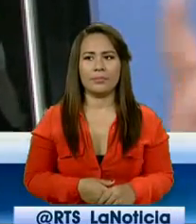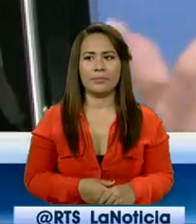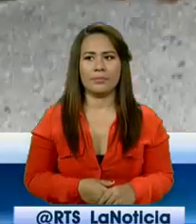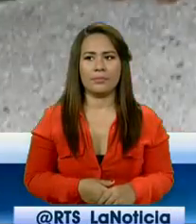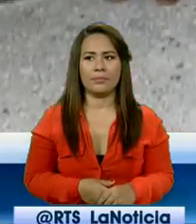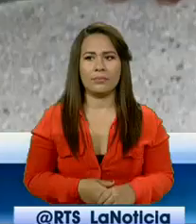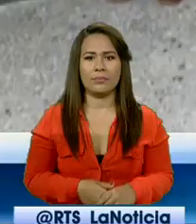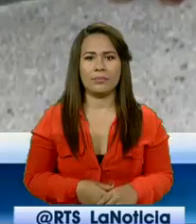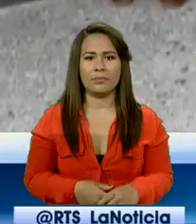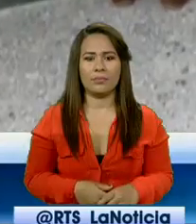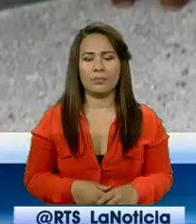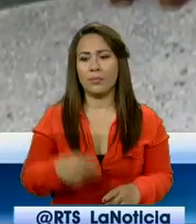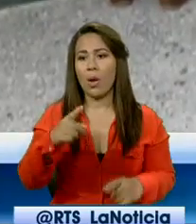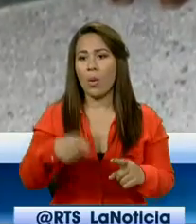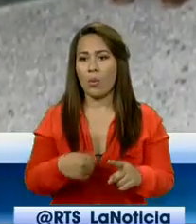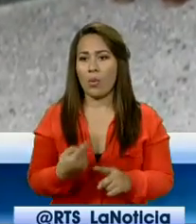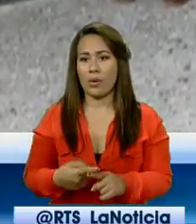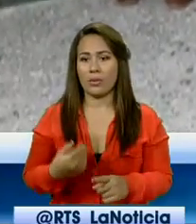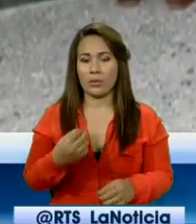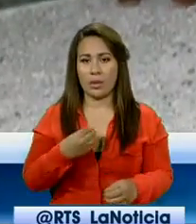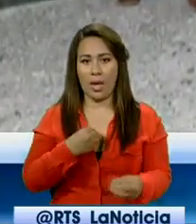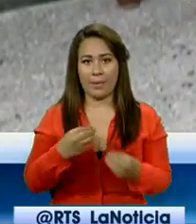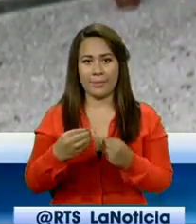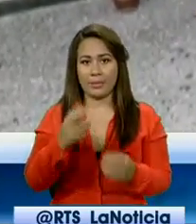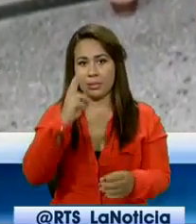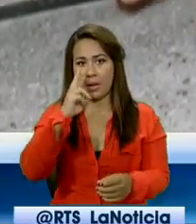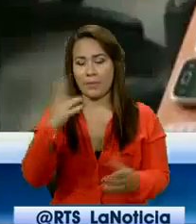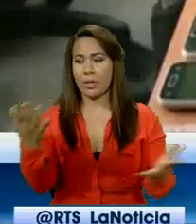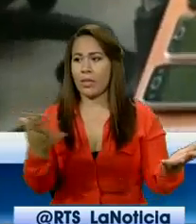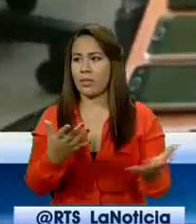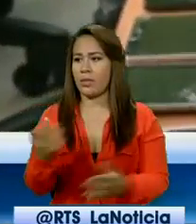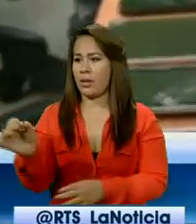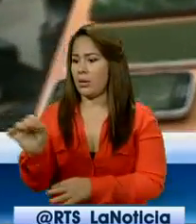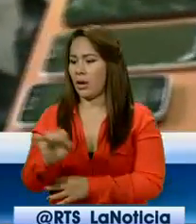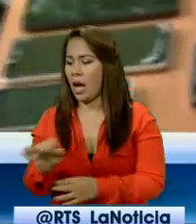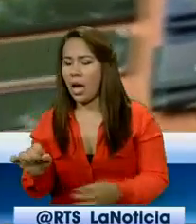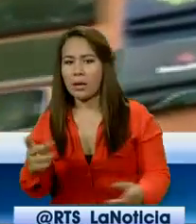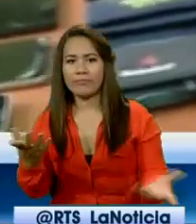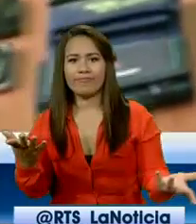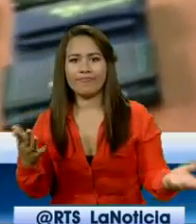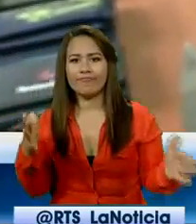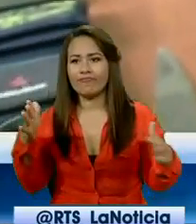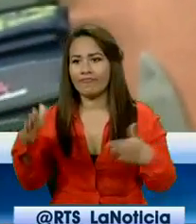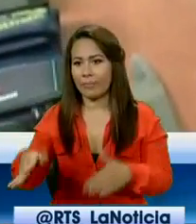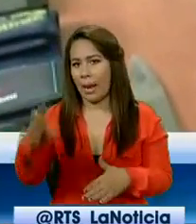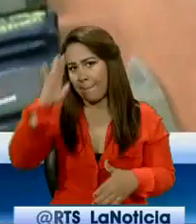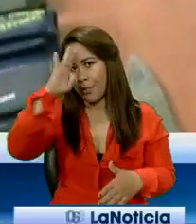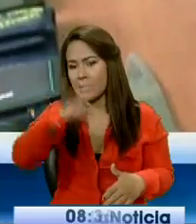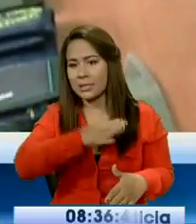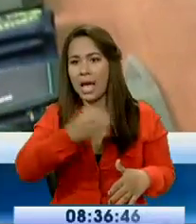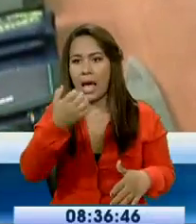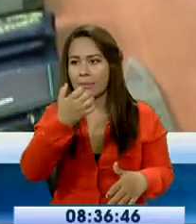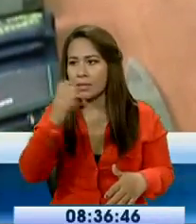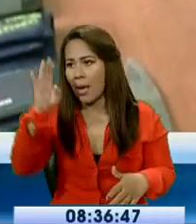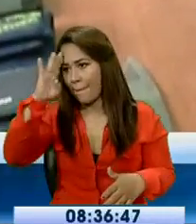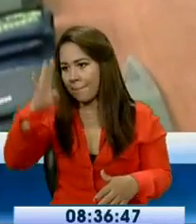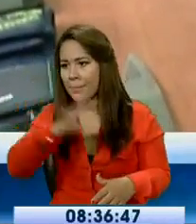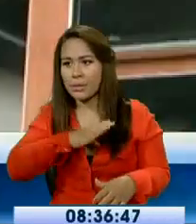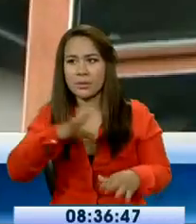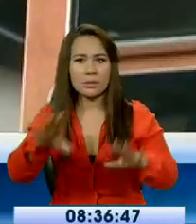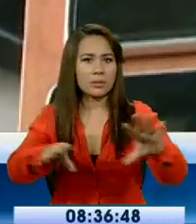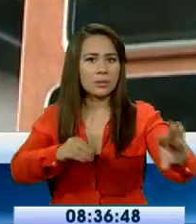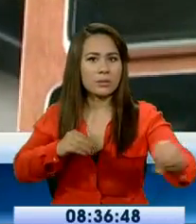prendas. Cuando intentaban pasar el susto apareció un vehículo patrullero. Los policías, con las características entregadas por la pareja, emprendieron